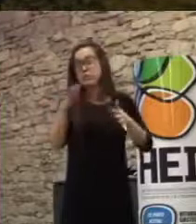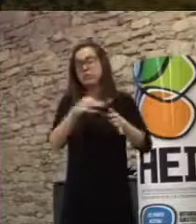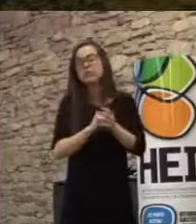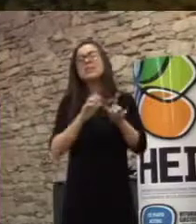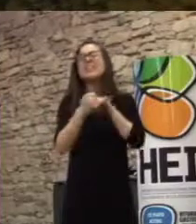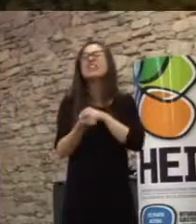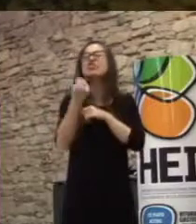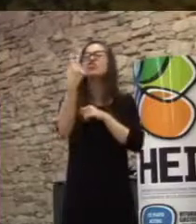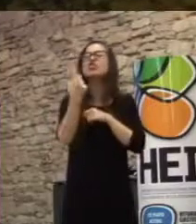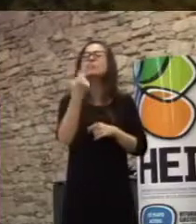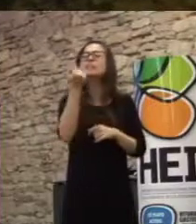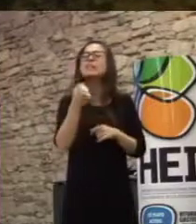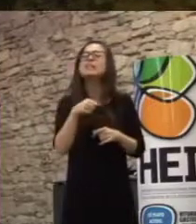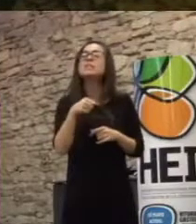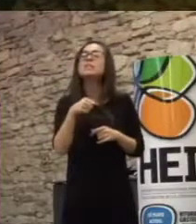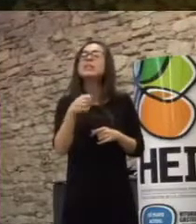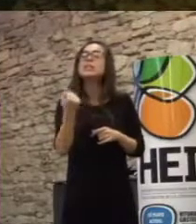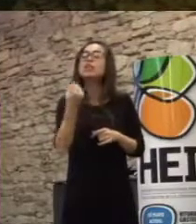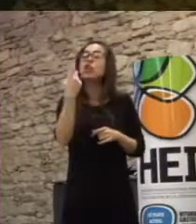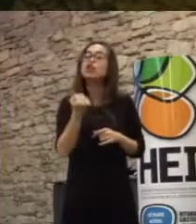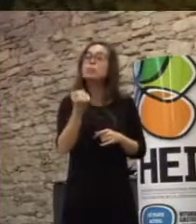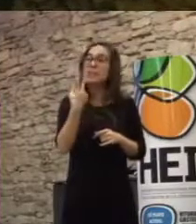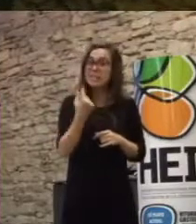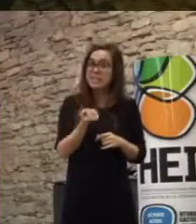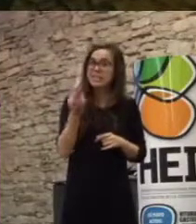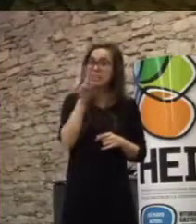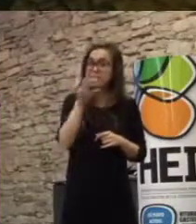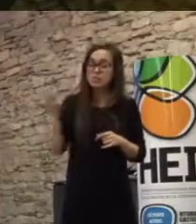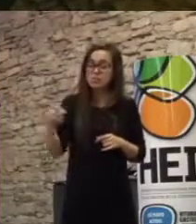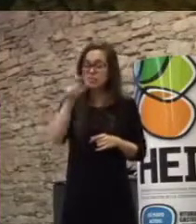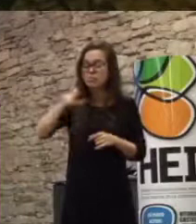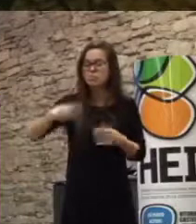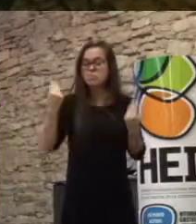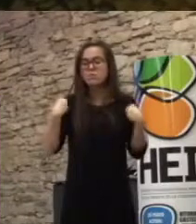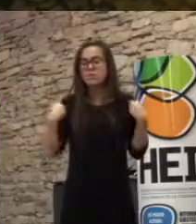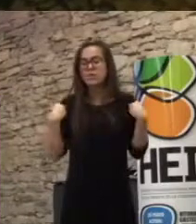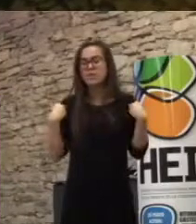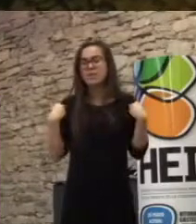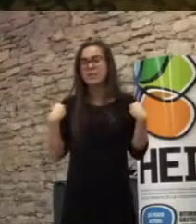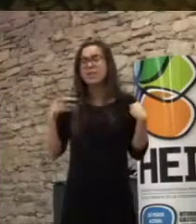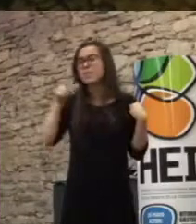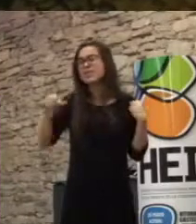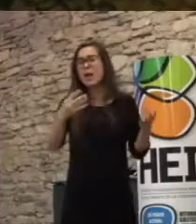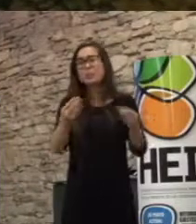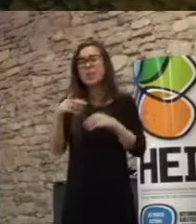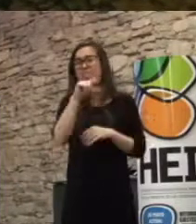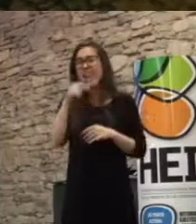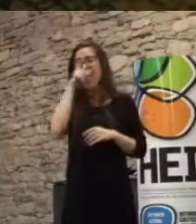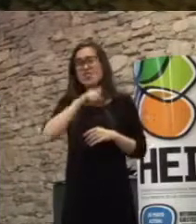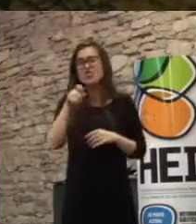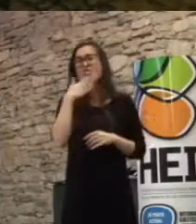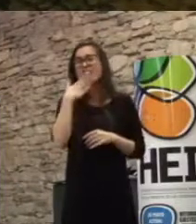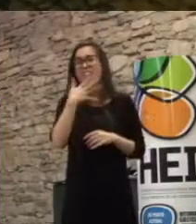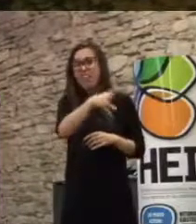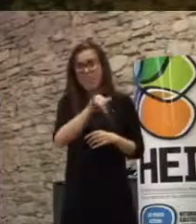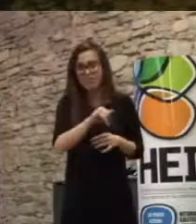o menos y en 2.300 habitantes tiene más de 200 personas que superan los 100 años de edad es la ciudad